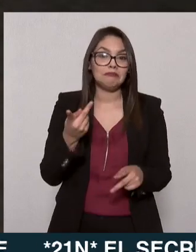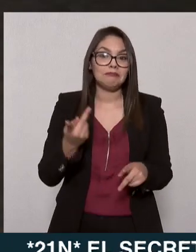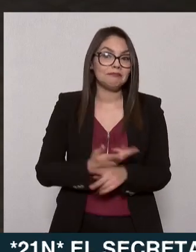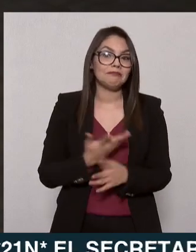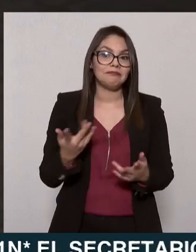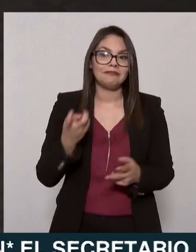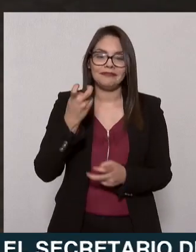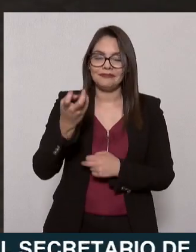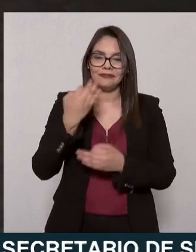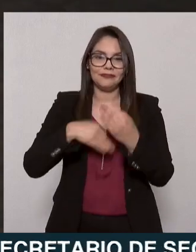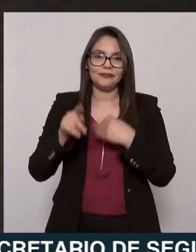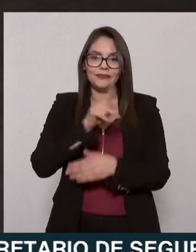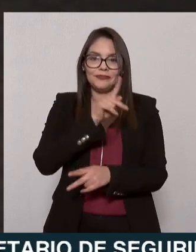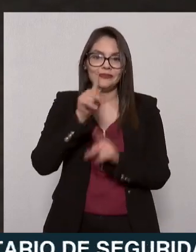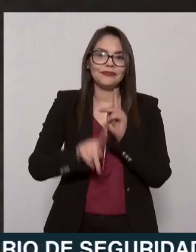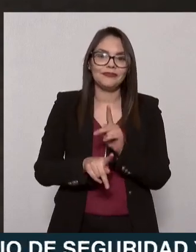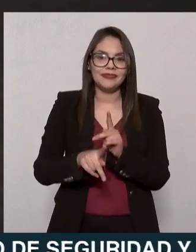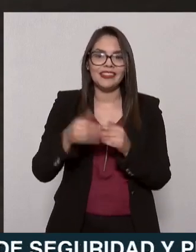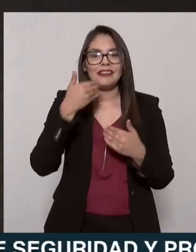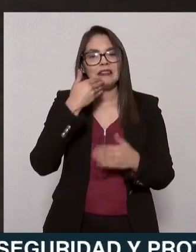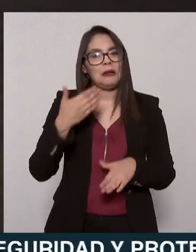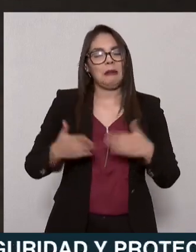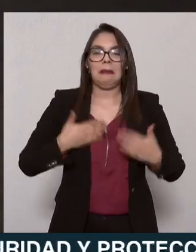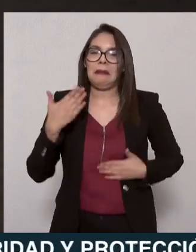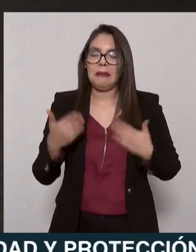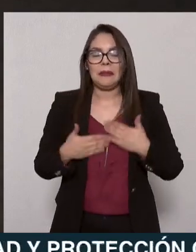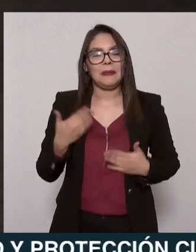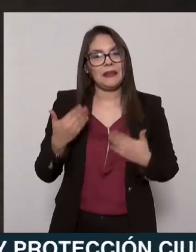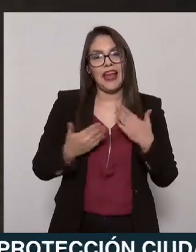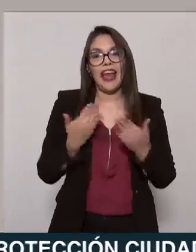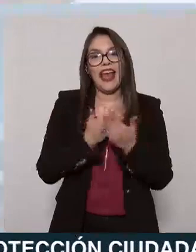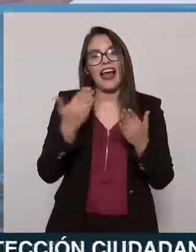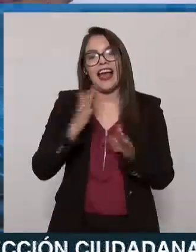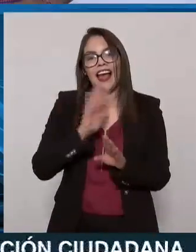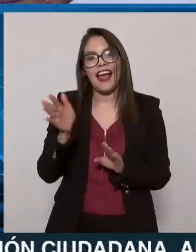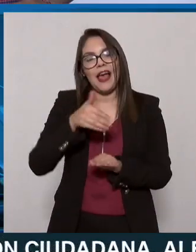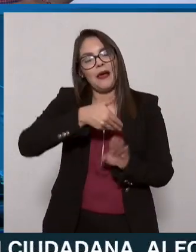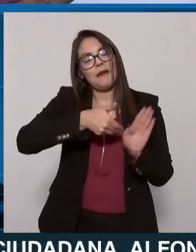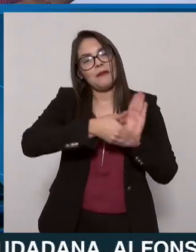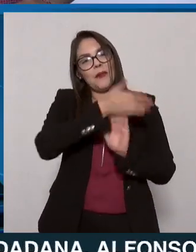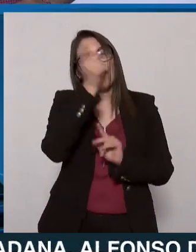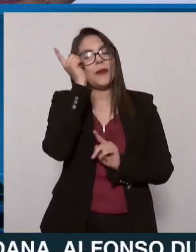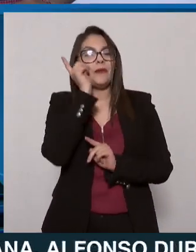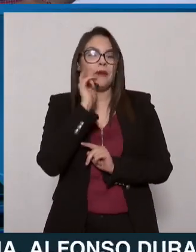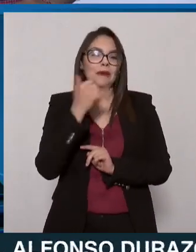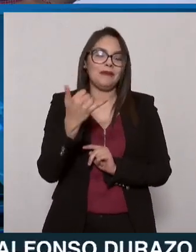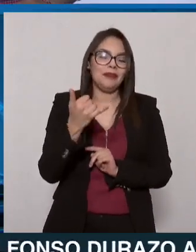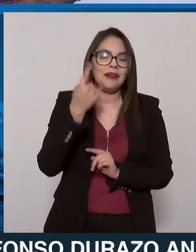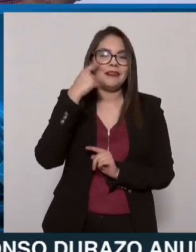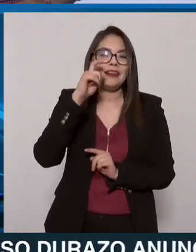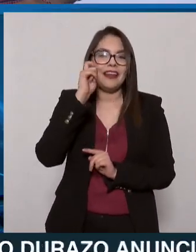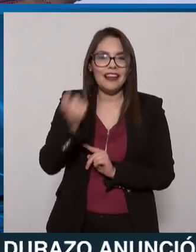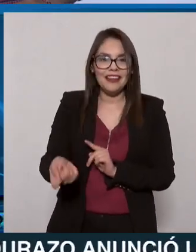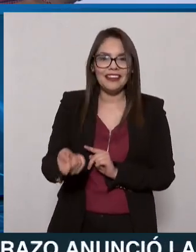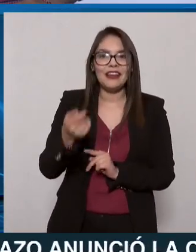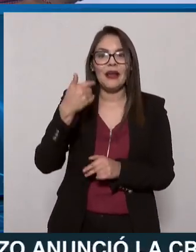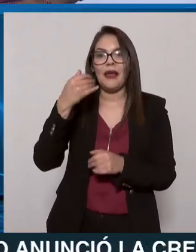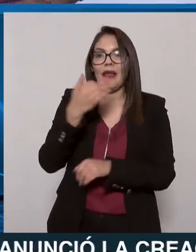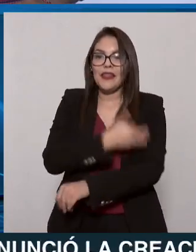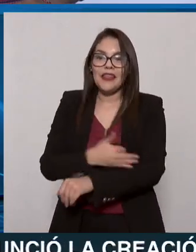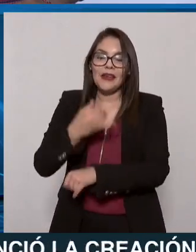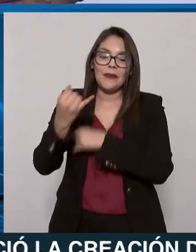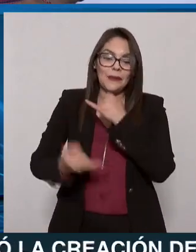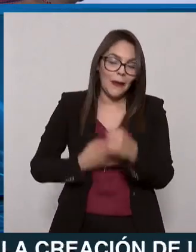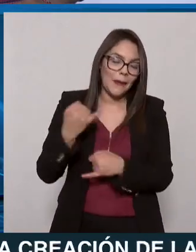acá el reporte, el ambiente es espectacular. Ahora ya ha ido a dormir Ronaldinho, ha estado toda la tarde jugando